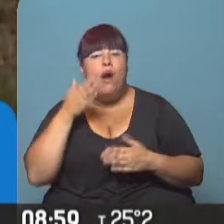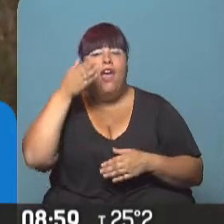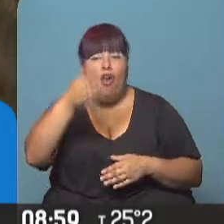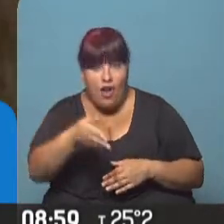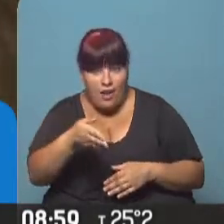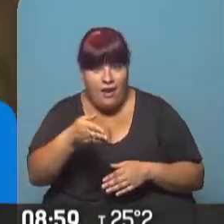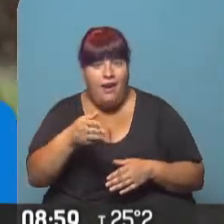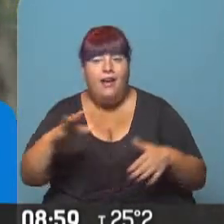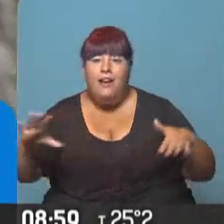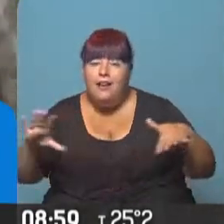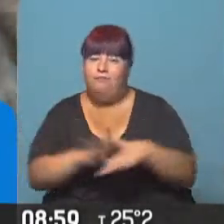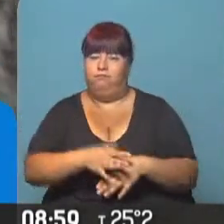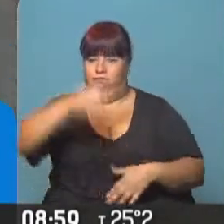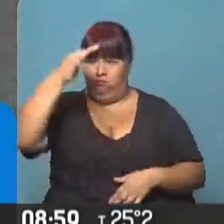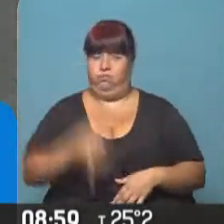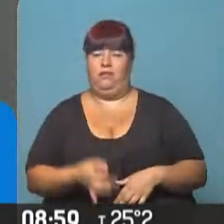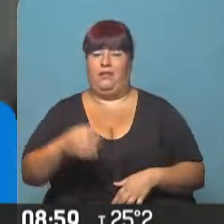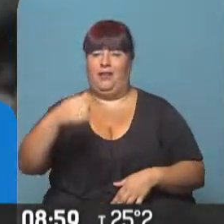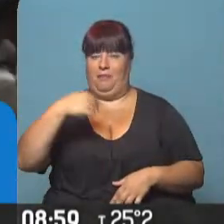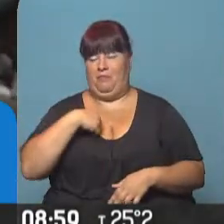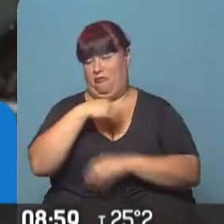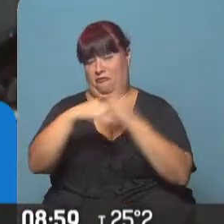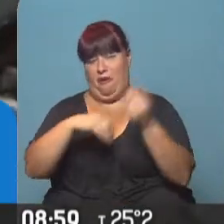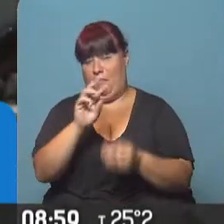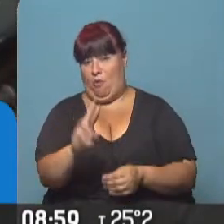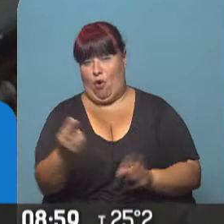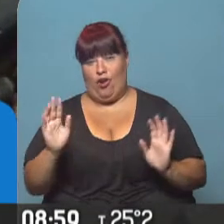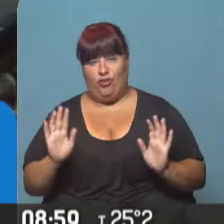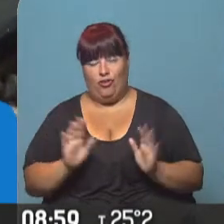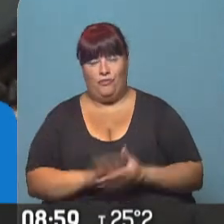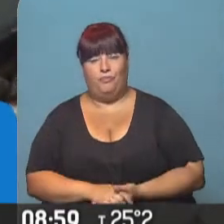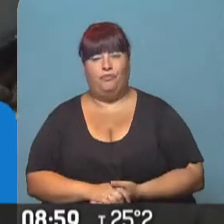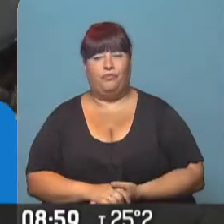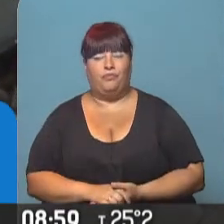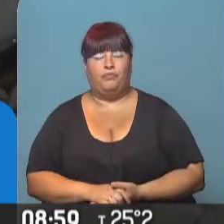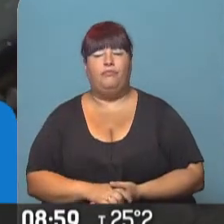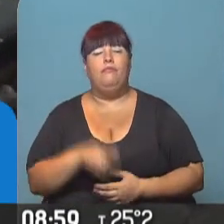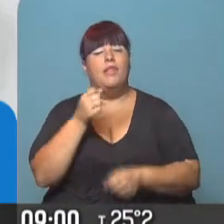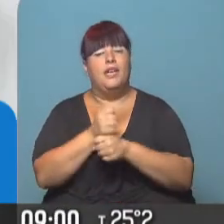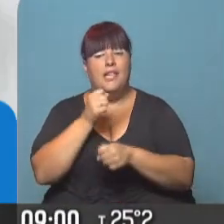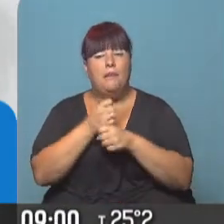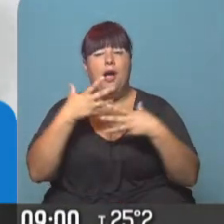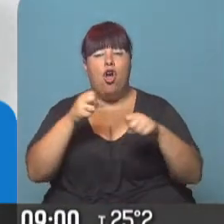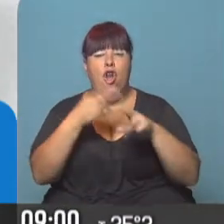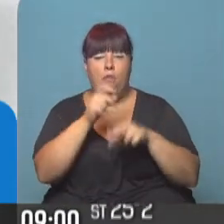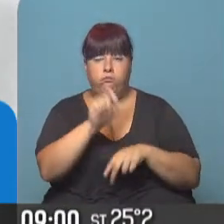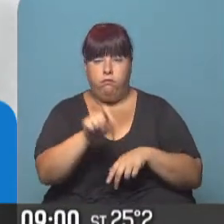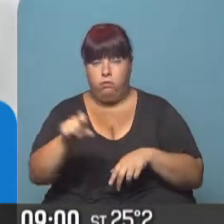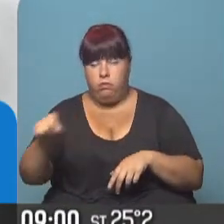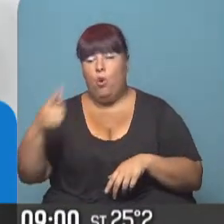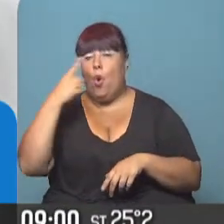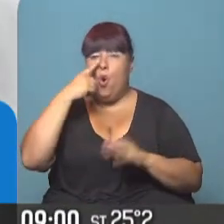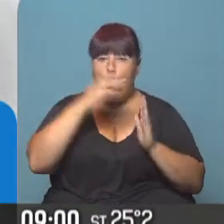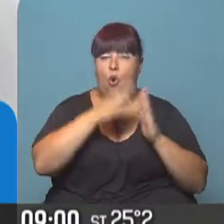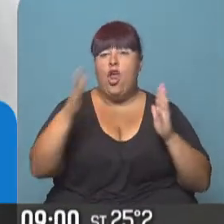al lugar certero adónde están nuestros seres queridos en el trabajo de identificación realizado entre